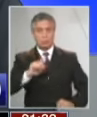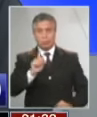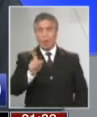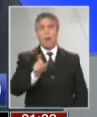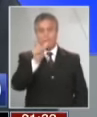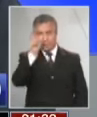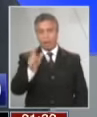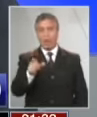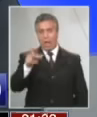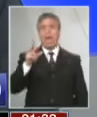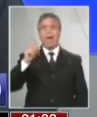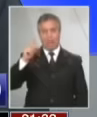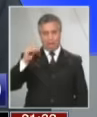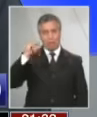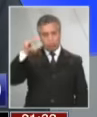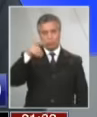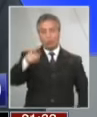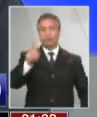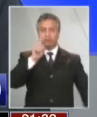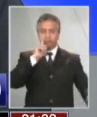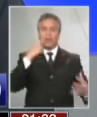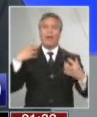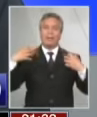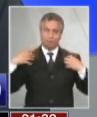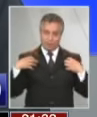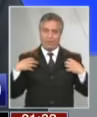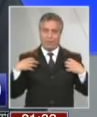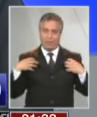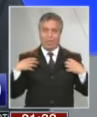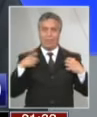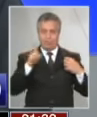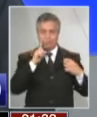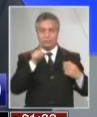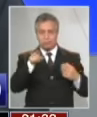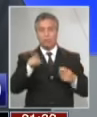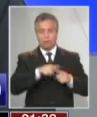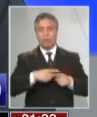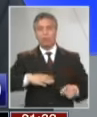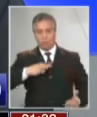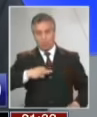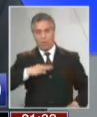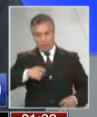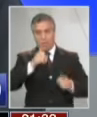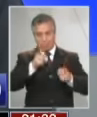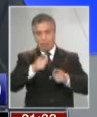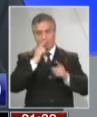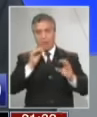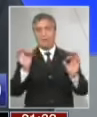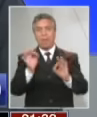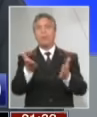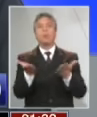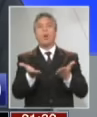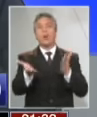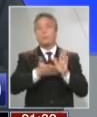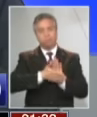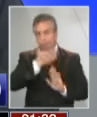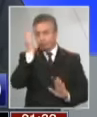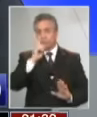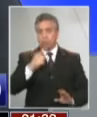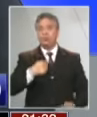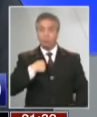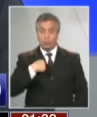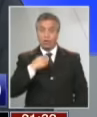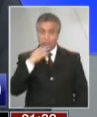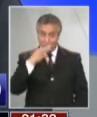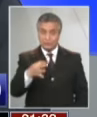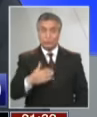persona adulta que tiene una alta responsabilidad y él tiene ante la ciudadanía, los electores, que explicarle los motivos que tuvo. Yo lo que puedo decir es que